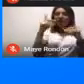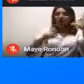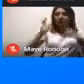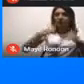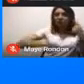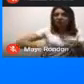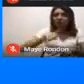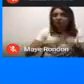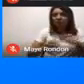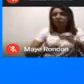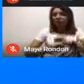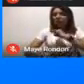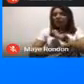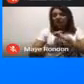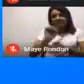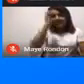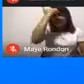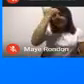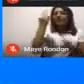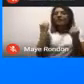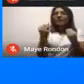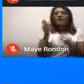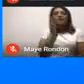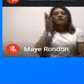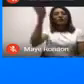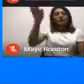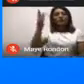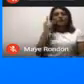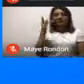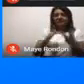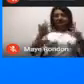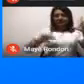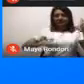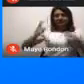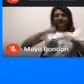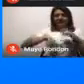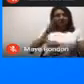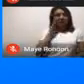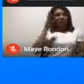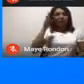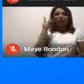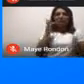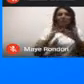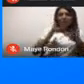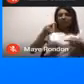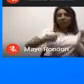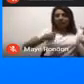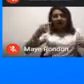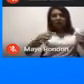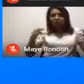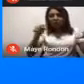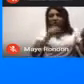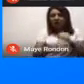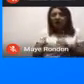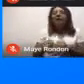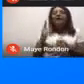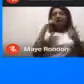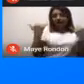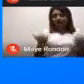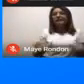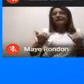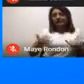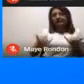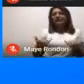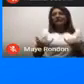nuestras bases y pilares para hacer de nuestro futuro, de nuestro turismo a futuro muy competitivo, y sabemos que aquí ahí está pues